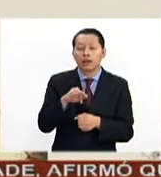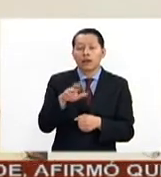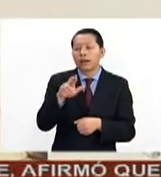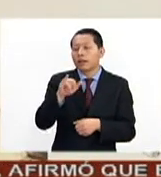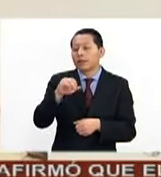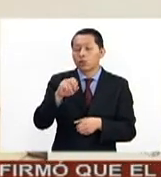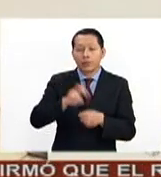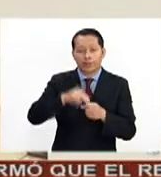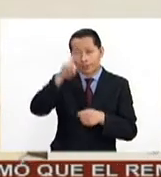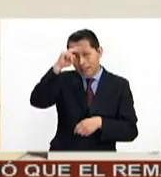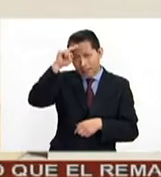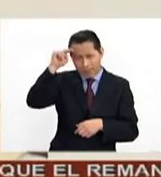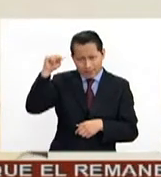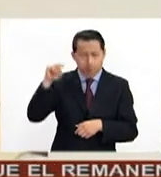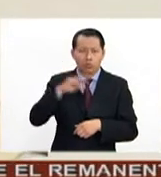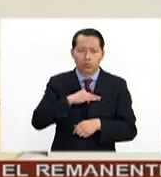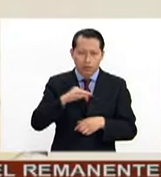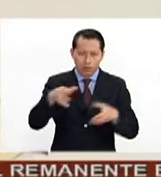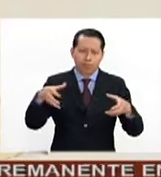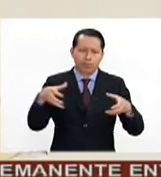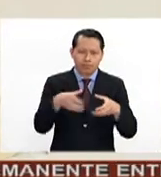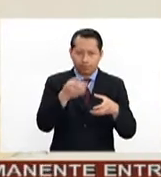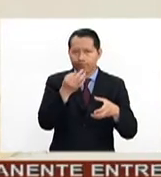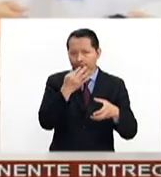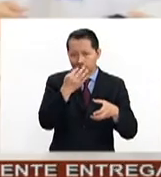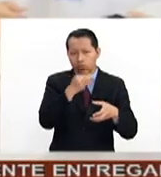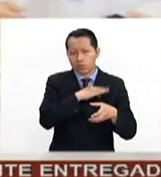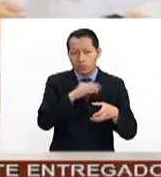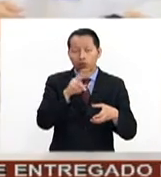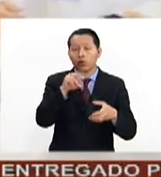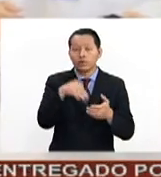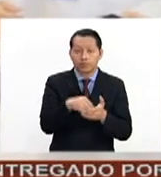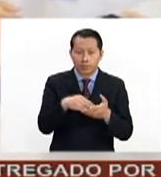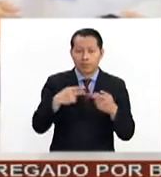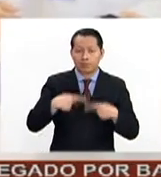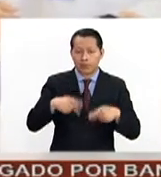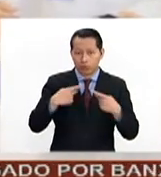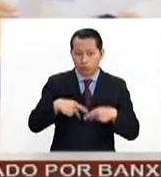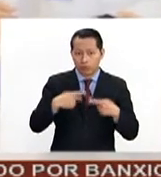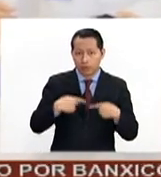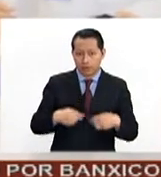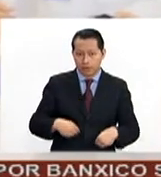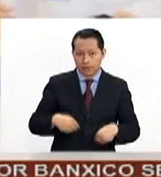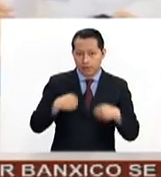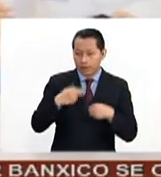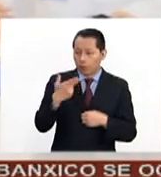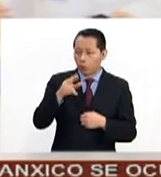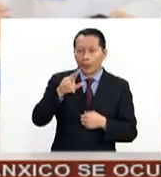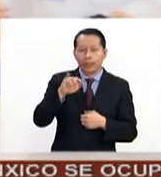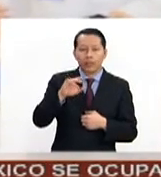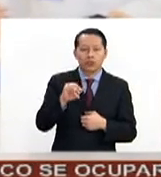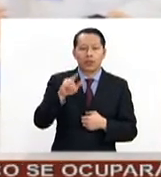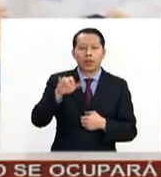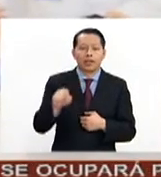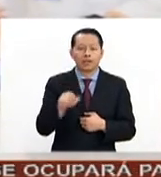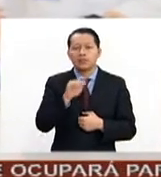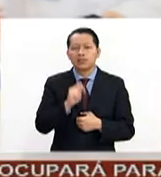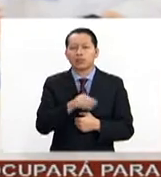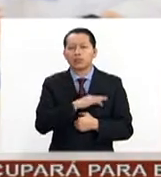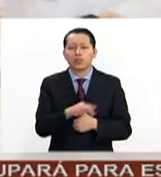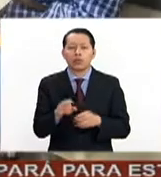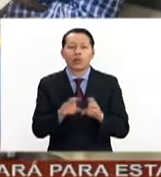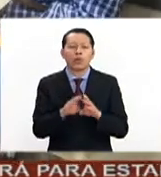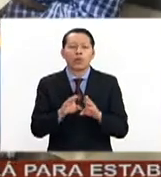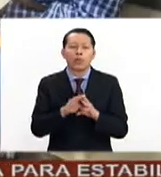Risco, en Nayarit. Estas instalaciones beneficiarán a más de 2.000 huicholes que habitan en la zona. Entre otros objetivos está el combatir la